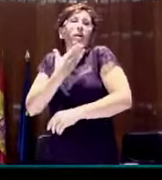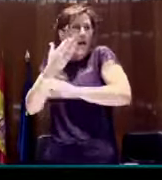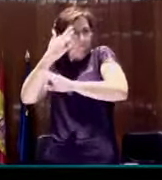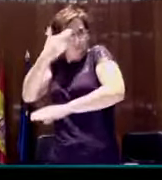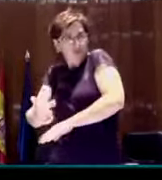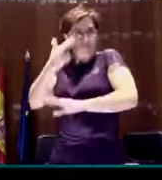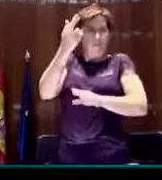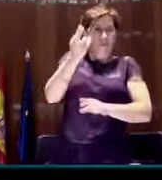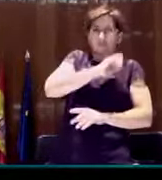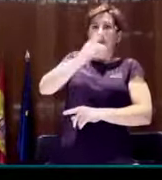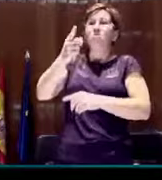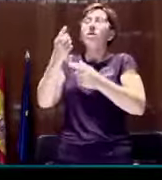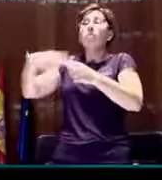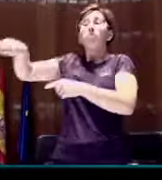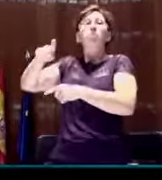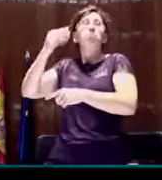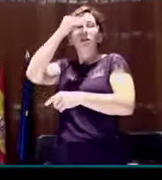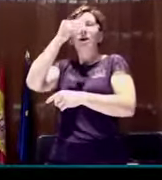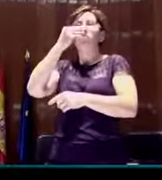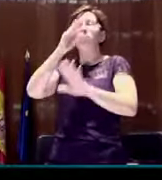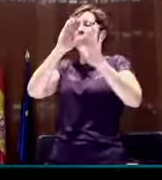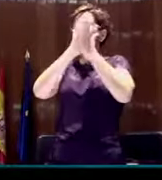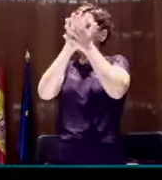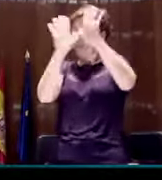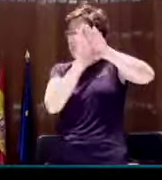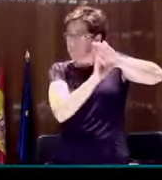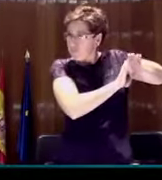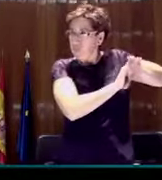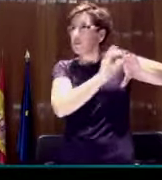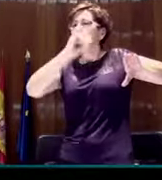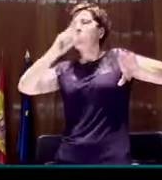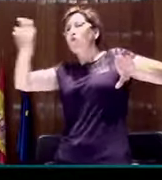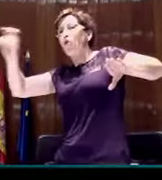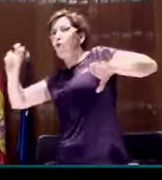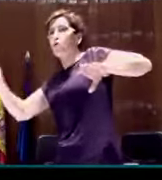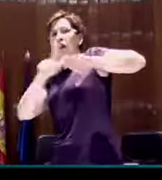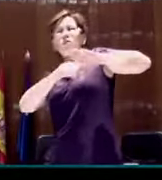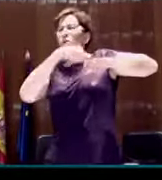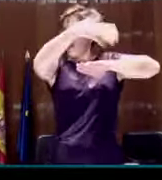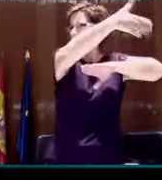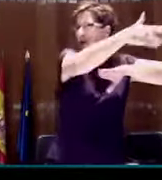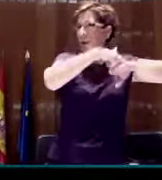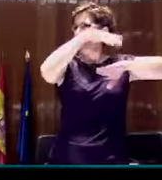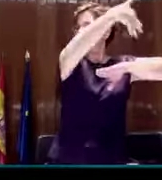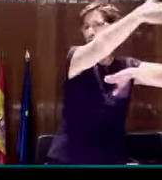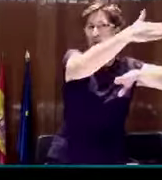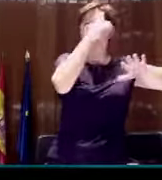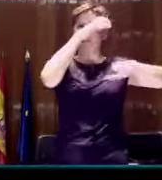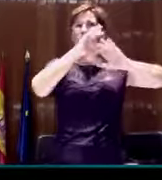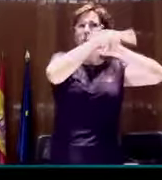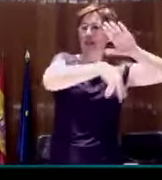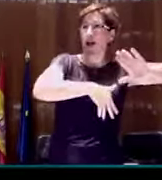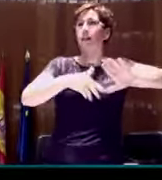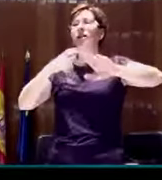que primero hay que intentar otros caminos y la lengua de signos, bueno, pues esa ya siempre podrá aprenderlo más tarde o más temprano, ¿no? Y esa, en la